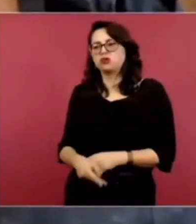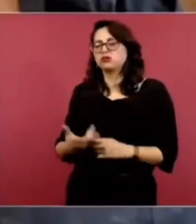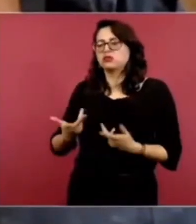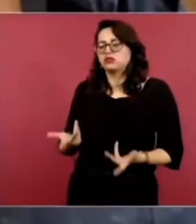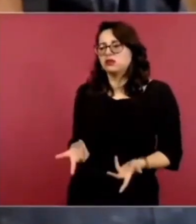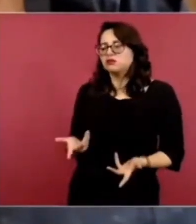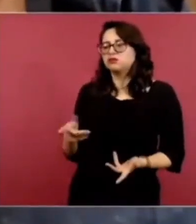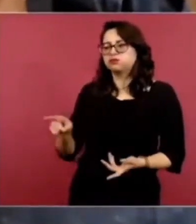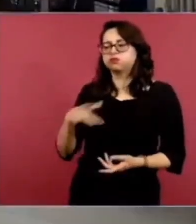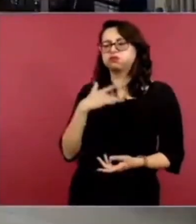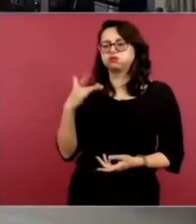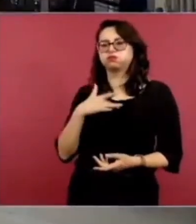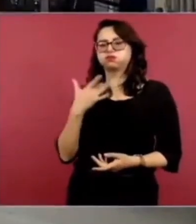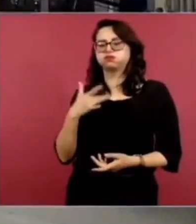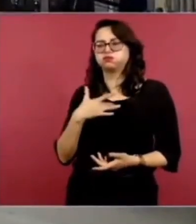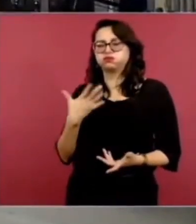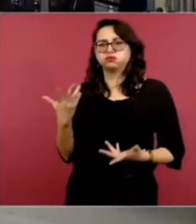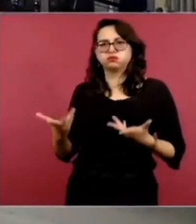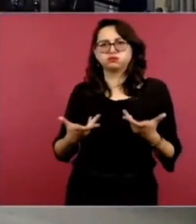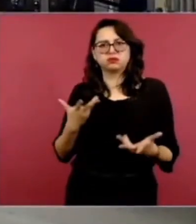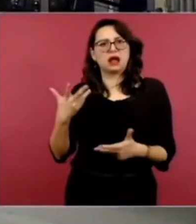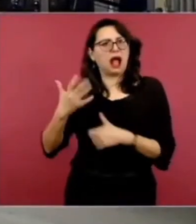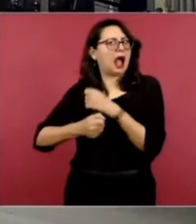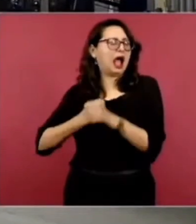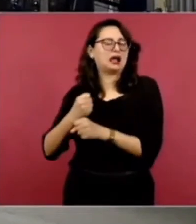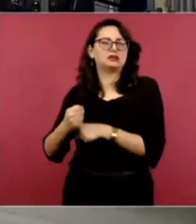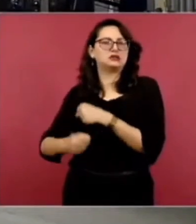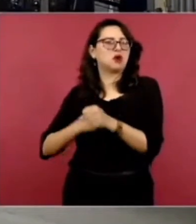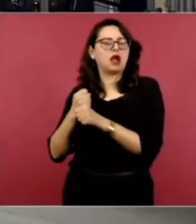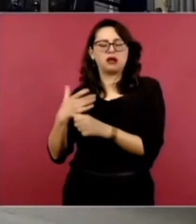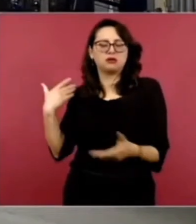varios años? Se está trabajando en eso, o sea, estamos